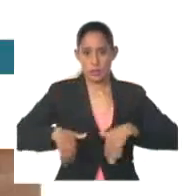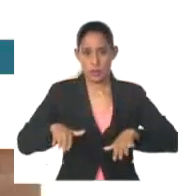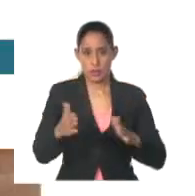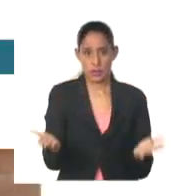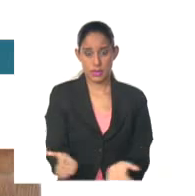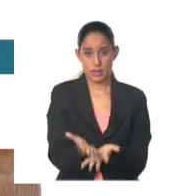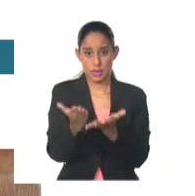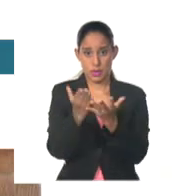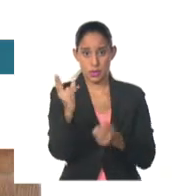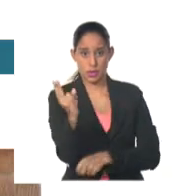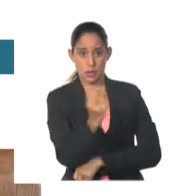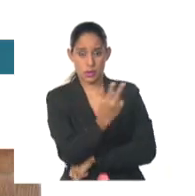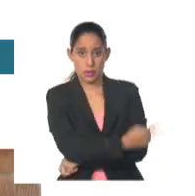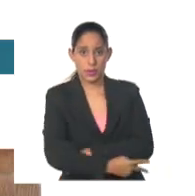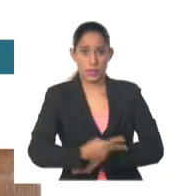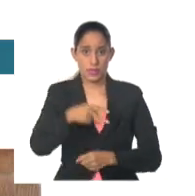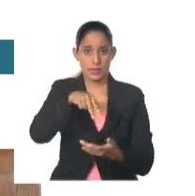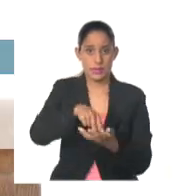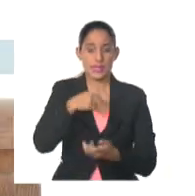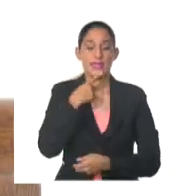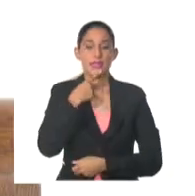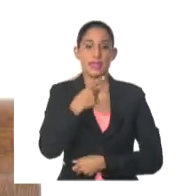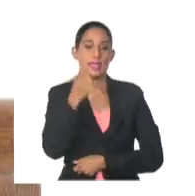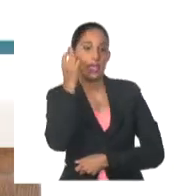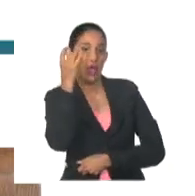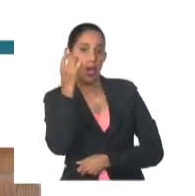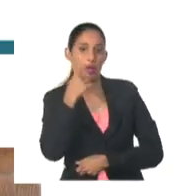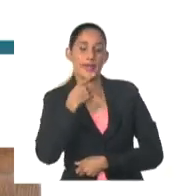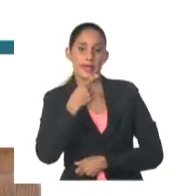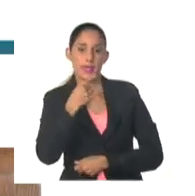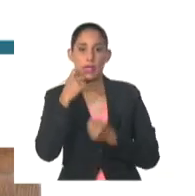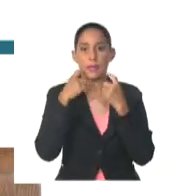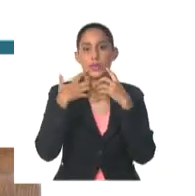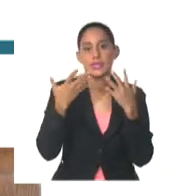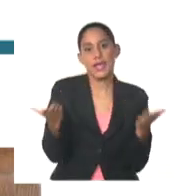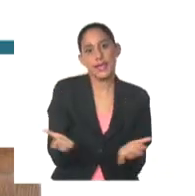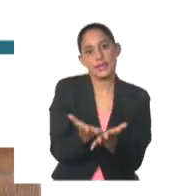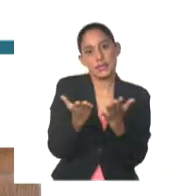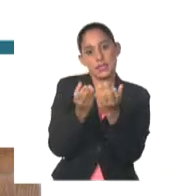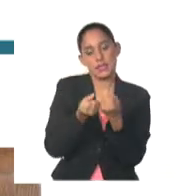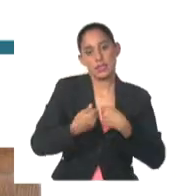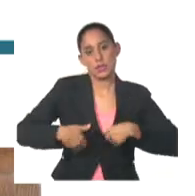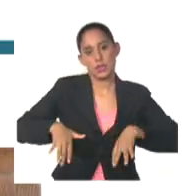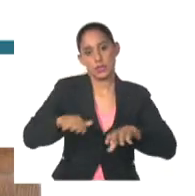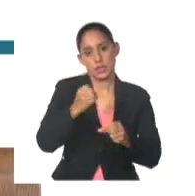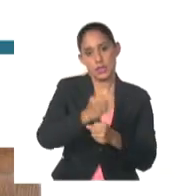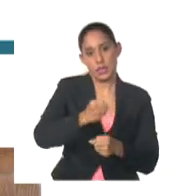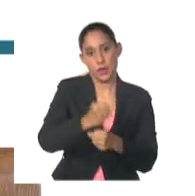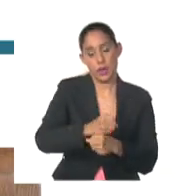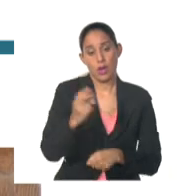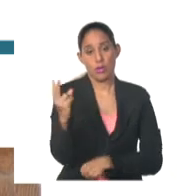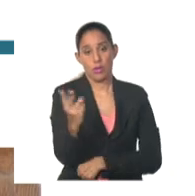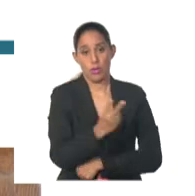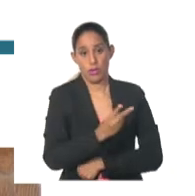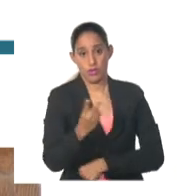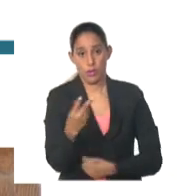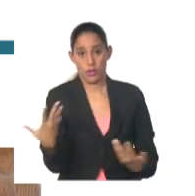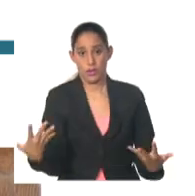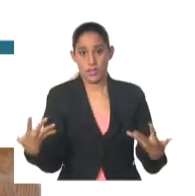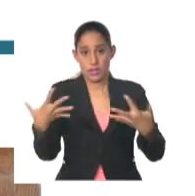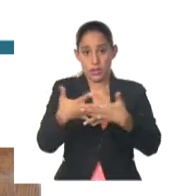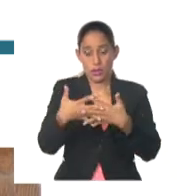naciones. Es relevante continuar impulsando el papel de nuestros partidos en la profundización de las relaciones